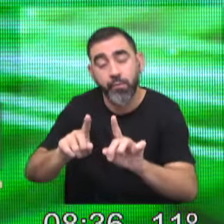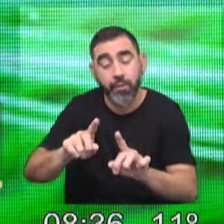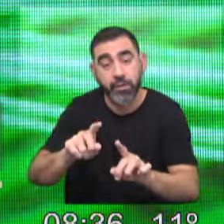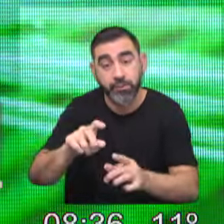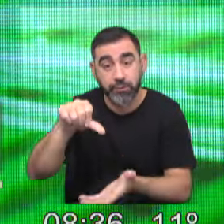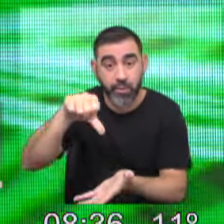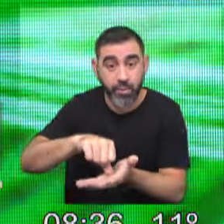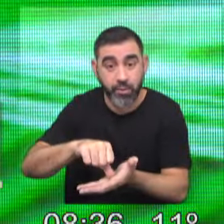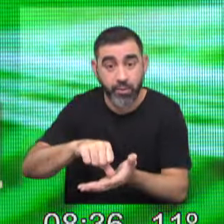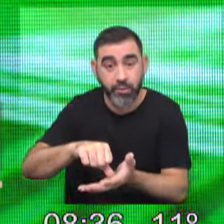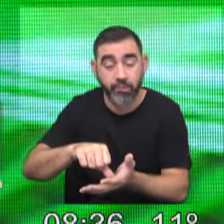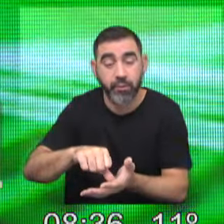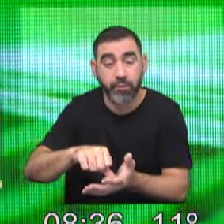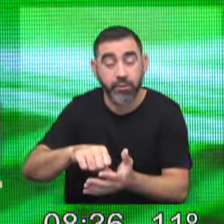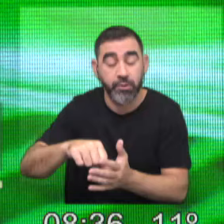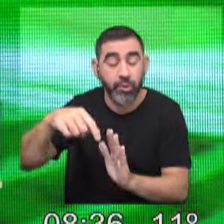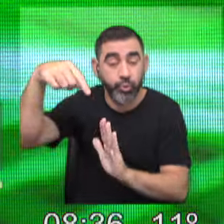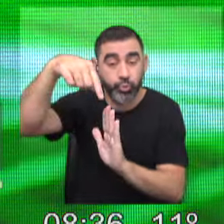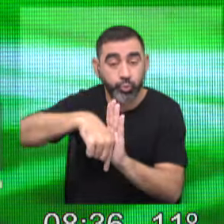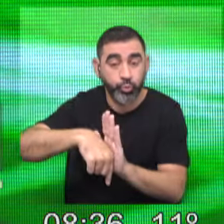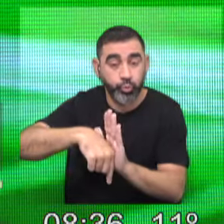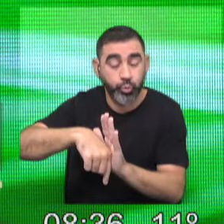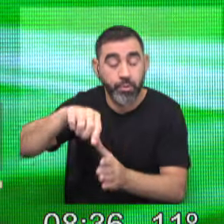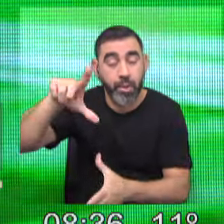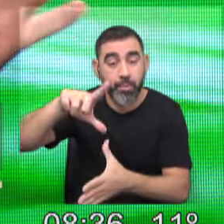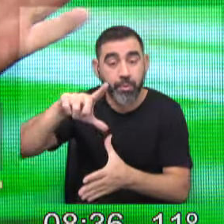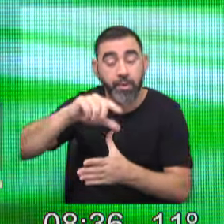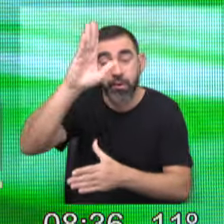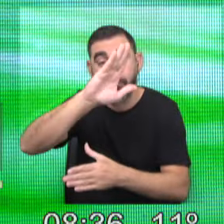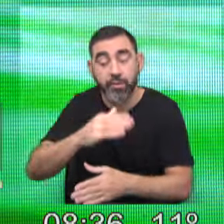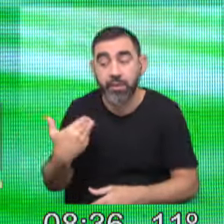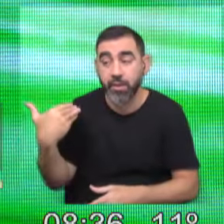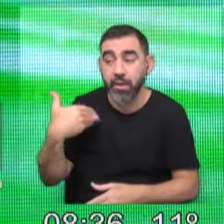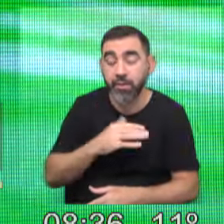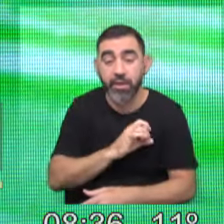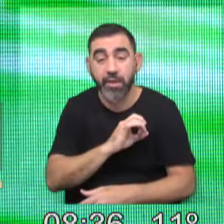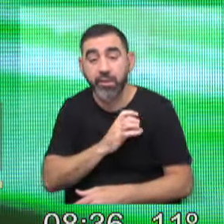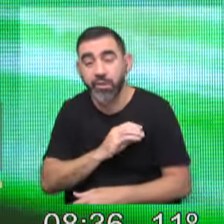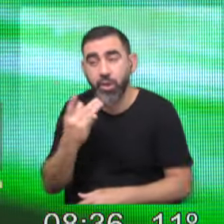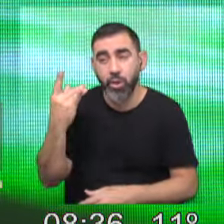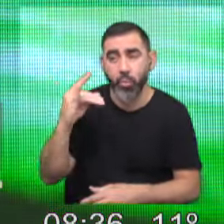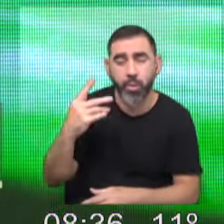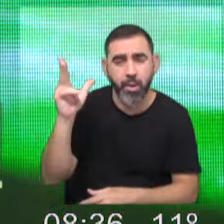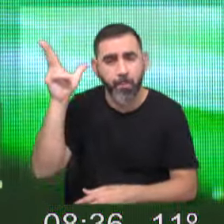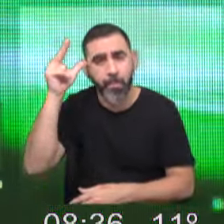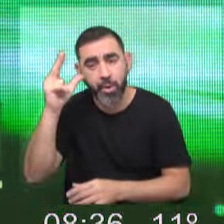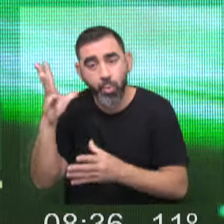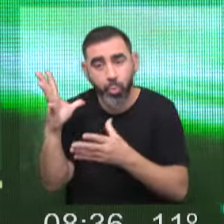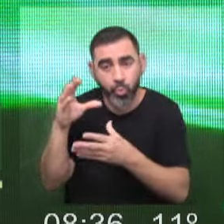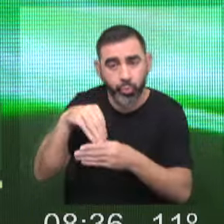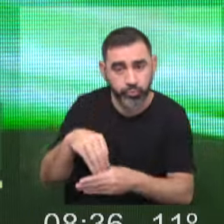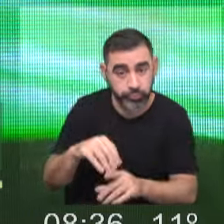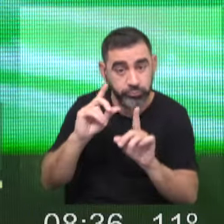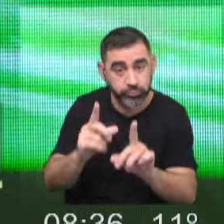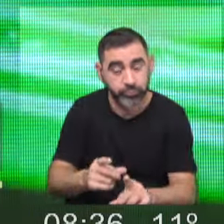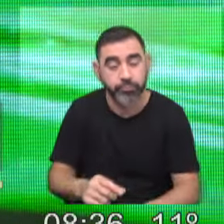estatales del subcentro de la región, de América Latina, Brasil, Argentina, Chile, creo que Bolivia y Perú se van a integrar. O sea,